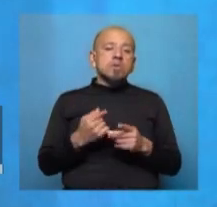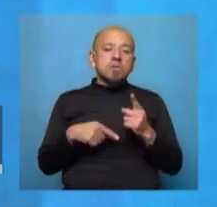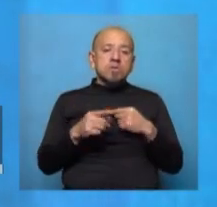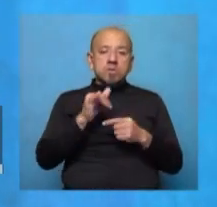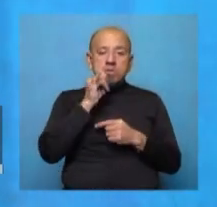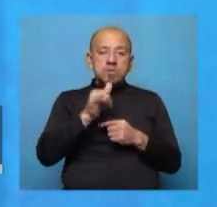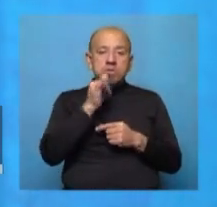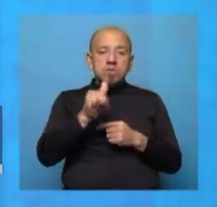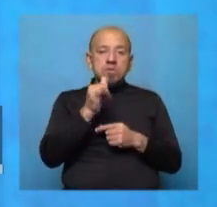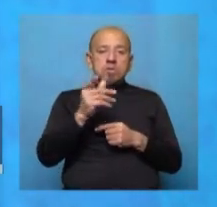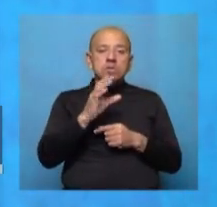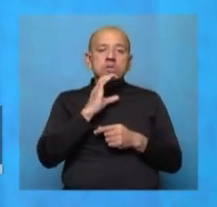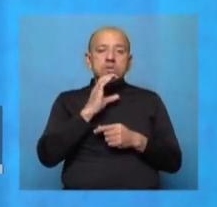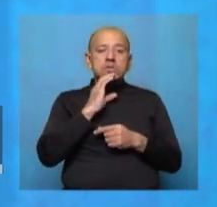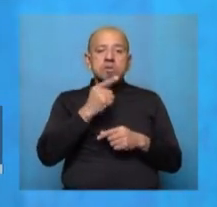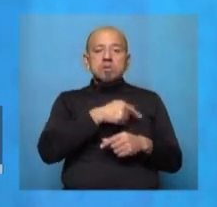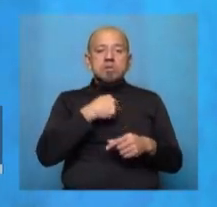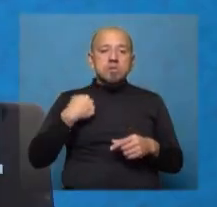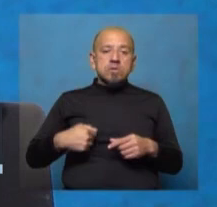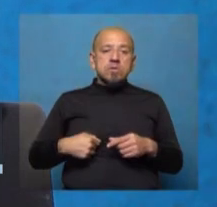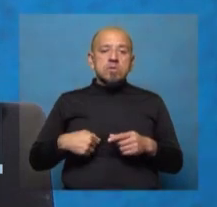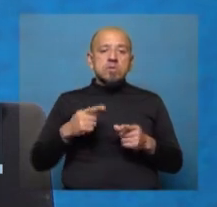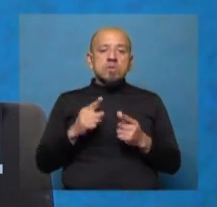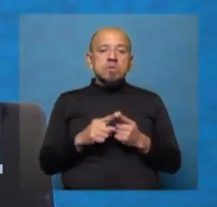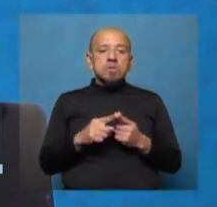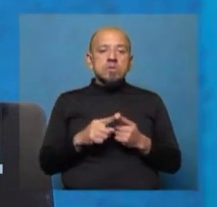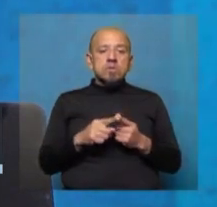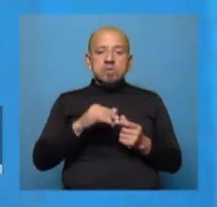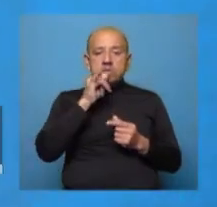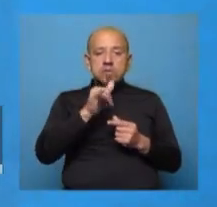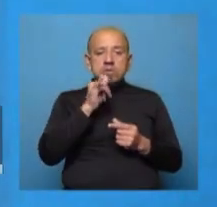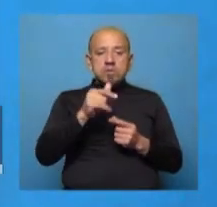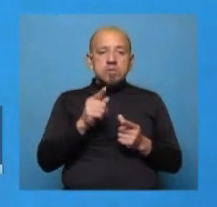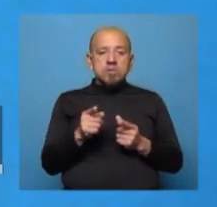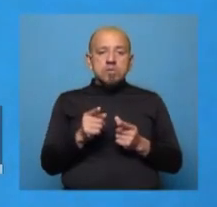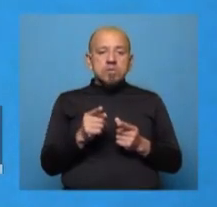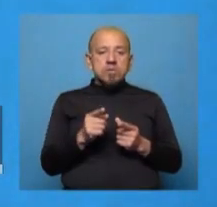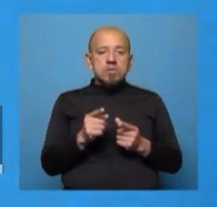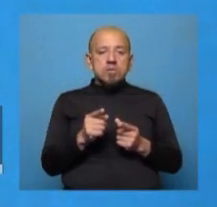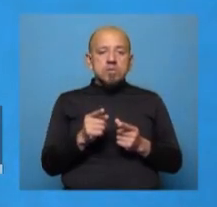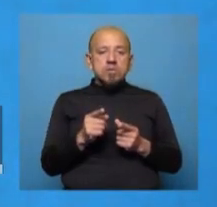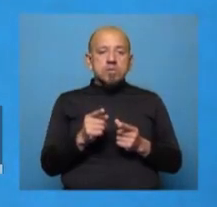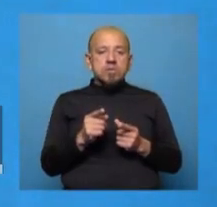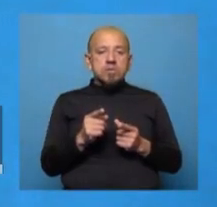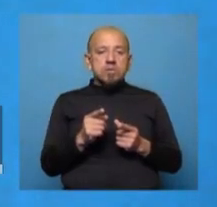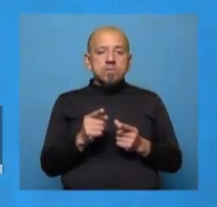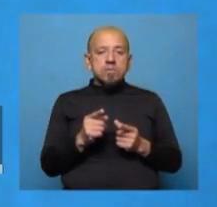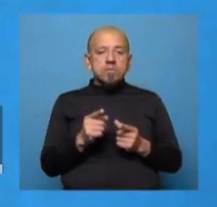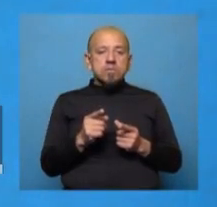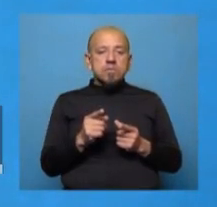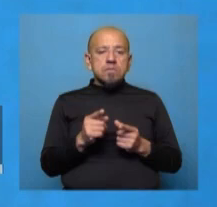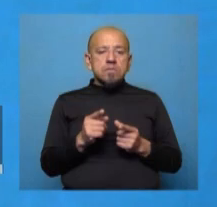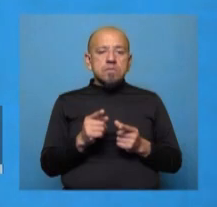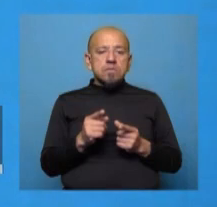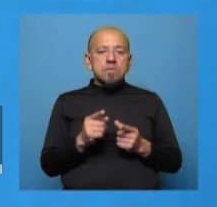a contar un anécdota porque ahora que hablé de China voy a contar algo que no que no suelo contar